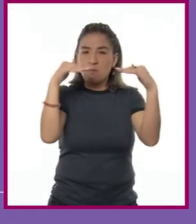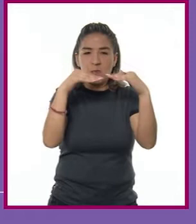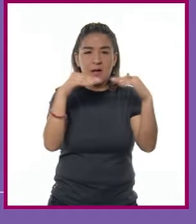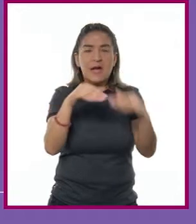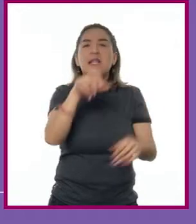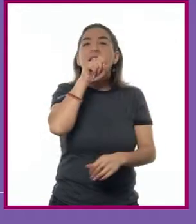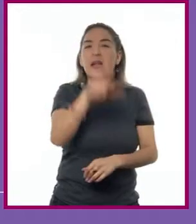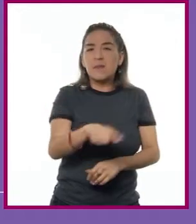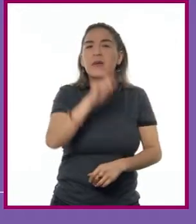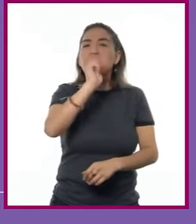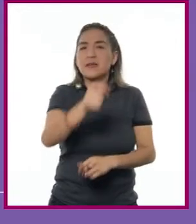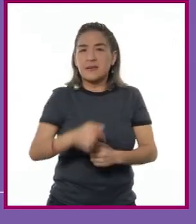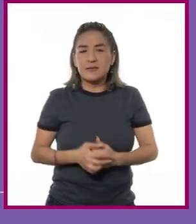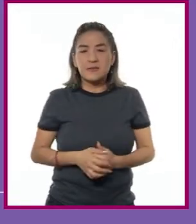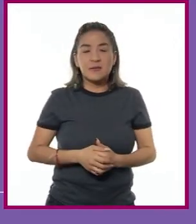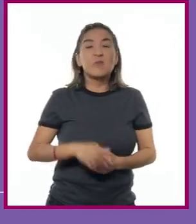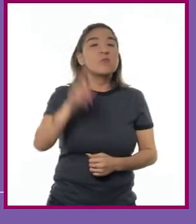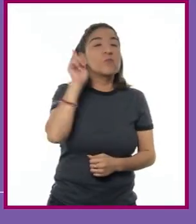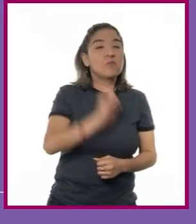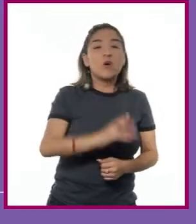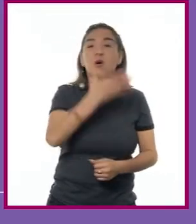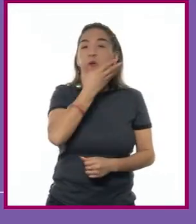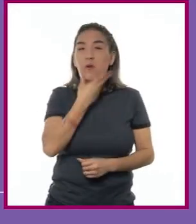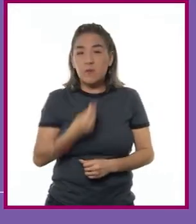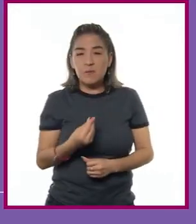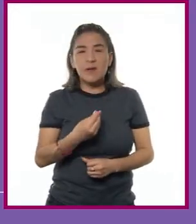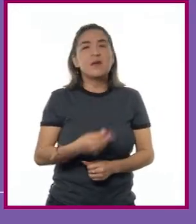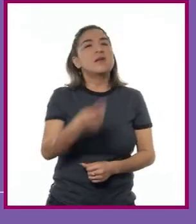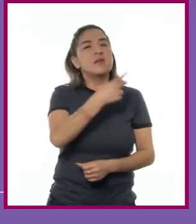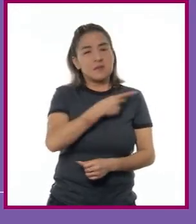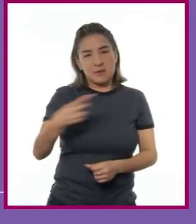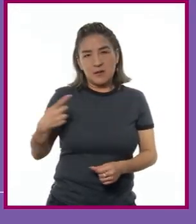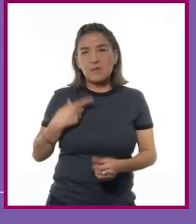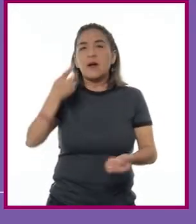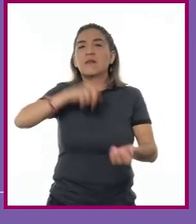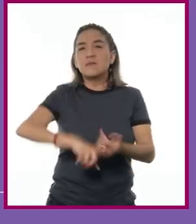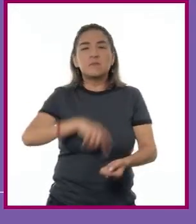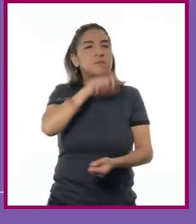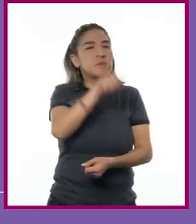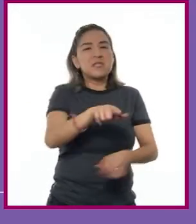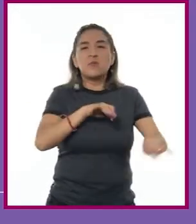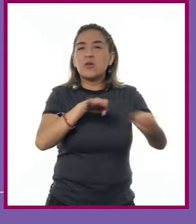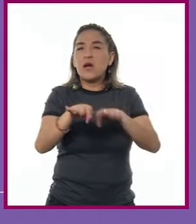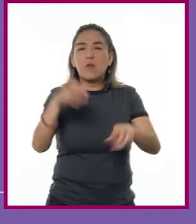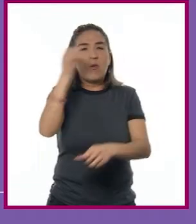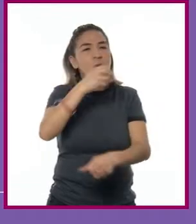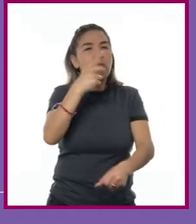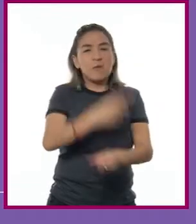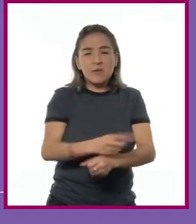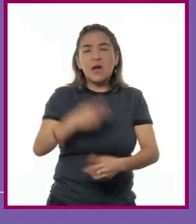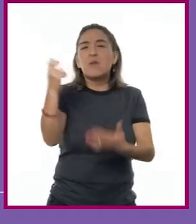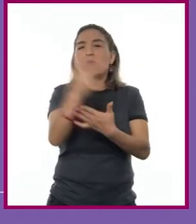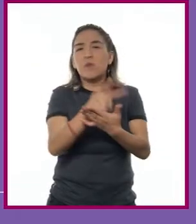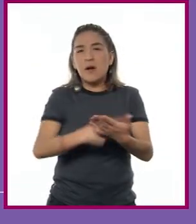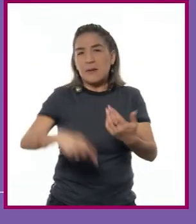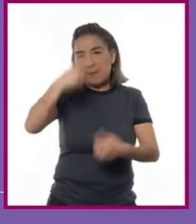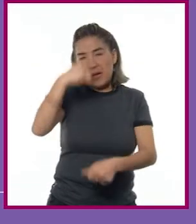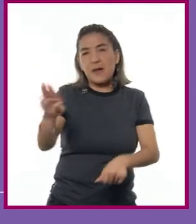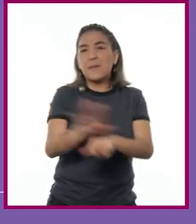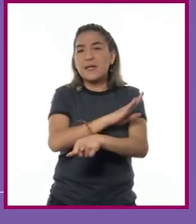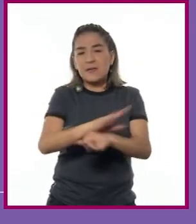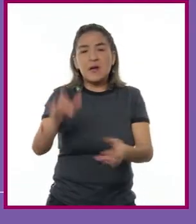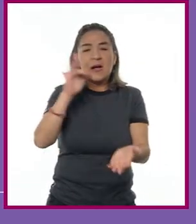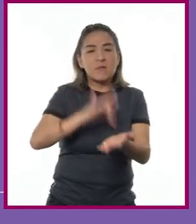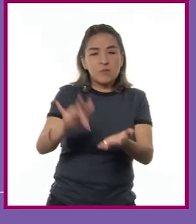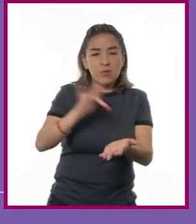Asimismo, deben garantizar que hombres y mujeres tengan acceso a las mismas oportunidades, programas y beneficios,